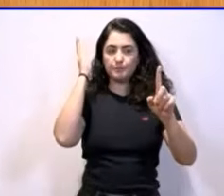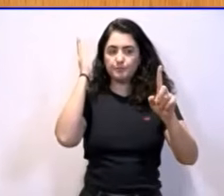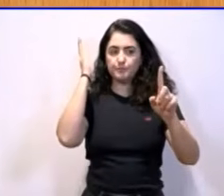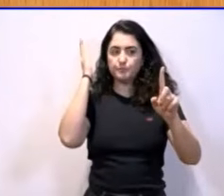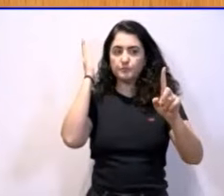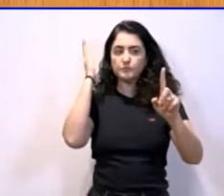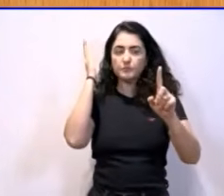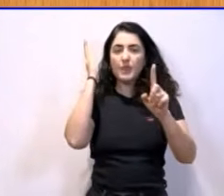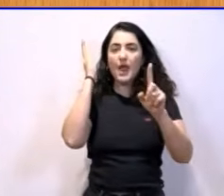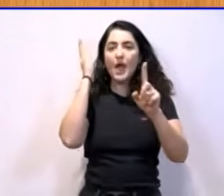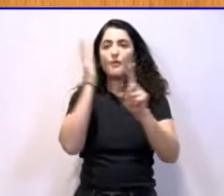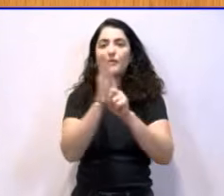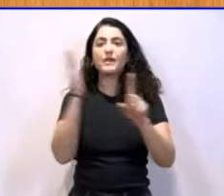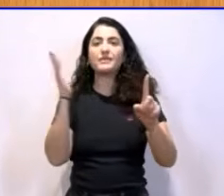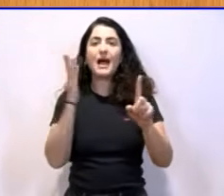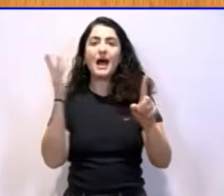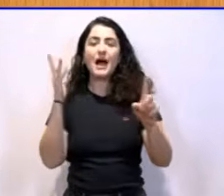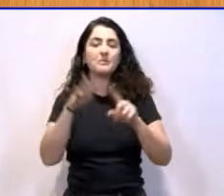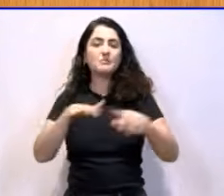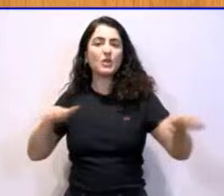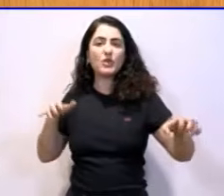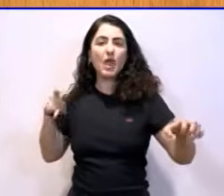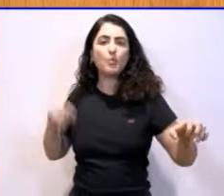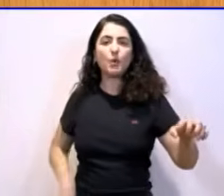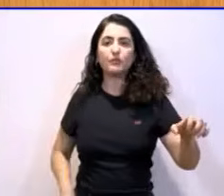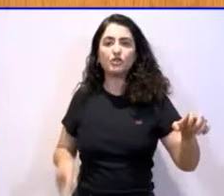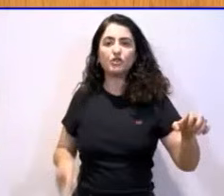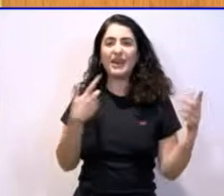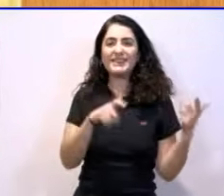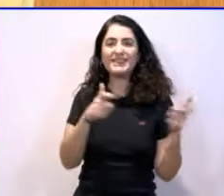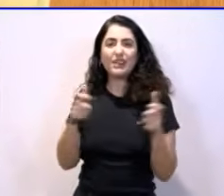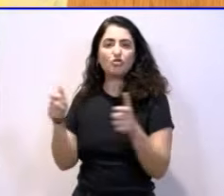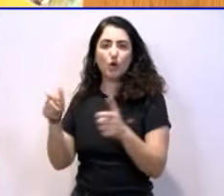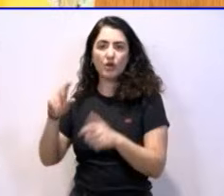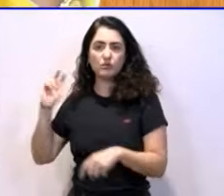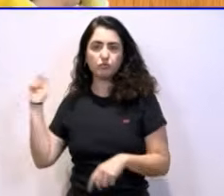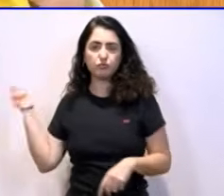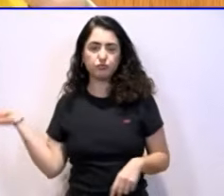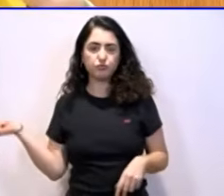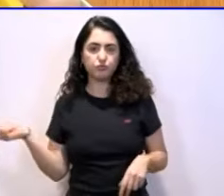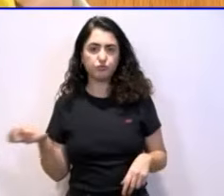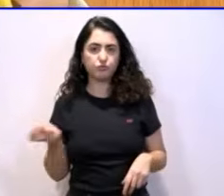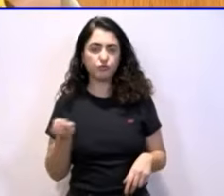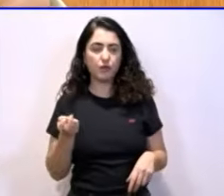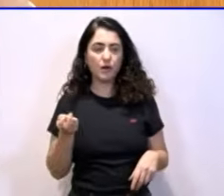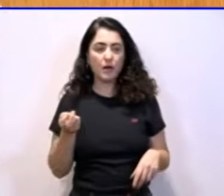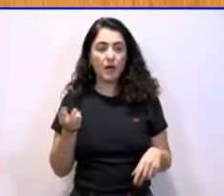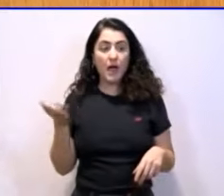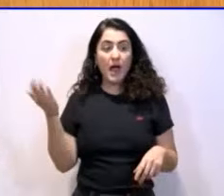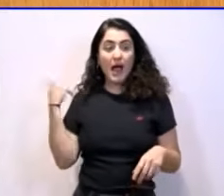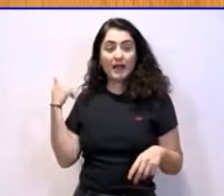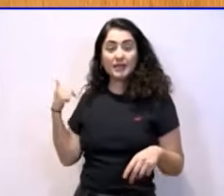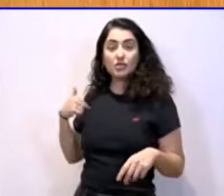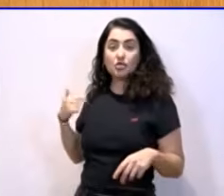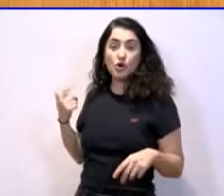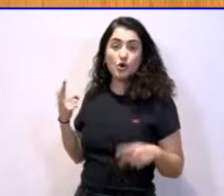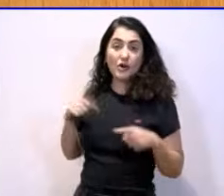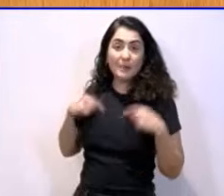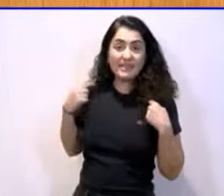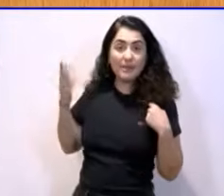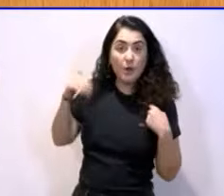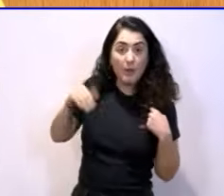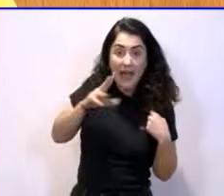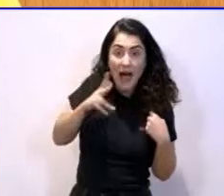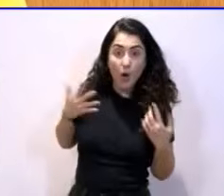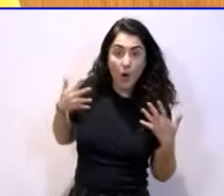a prácticamente profesionales de muchísimos sectores, ¿no? Decía, no llevo antes la camiseta, me la he puesto ahora. También,